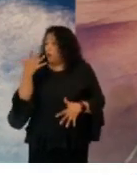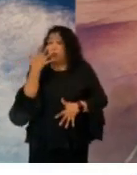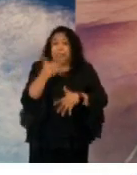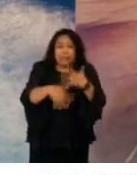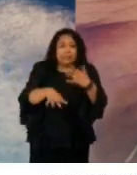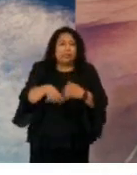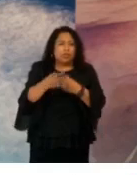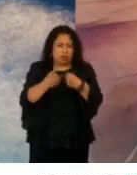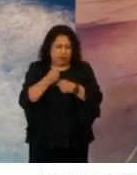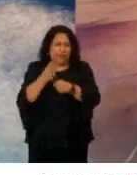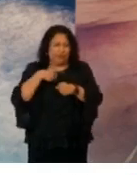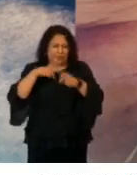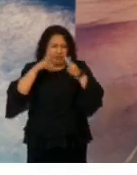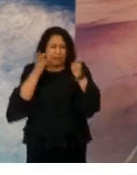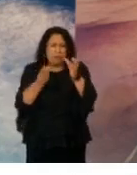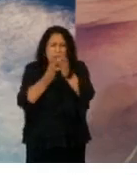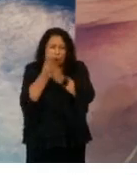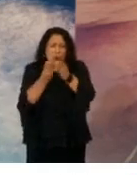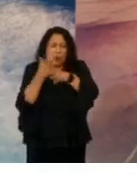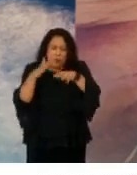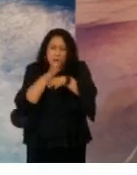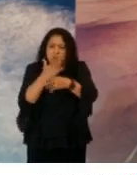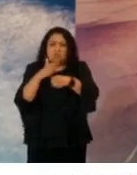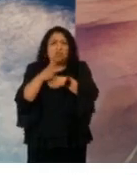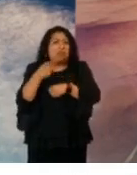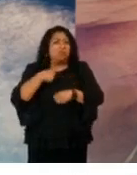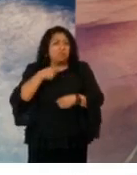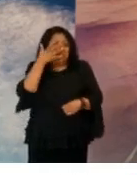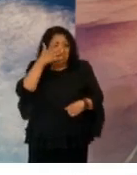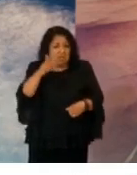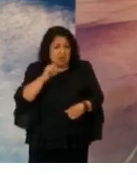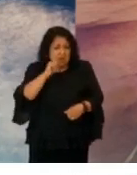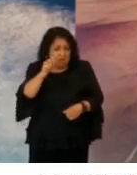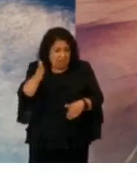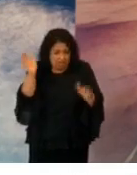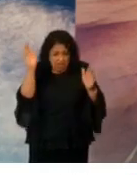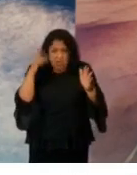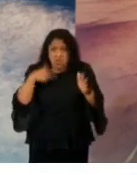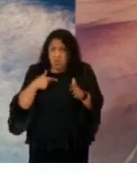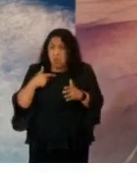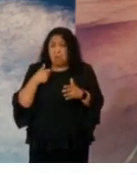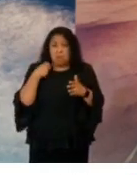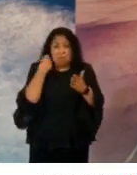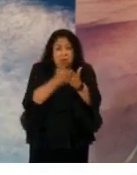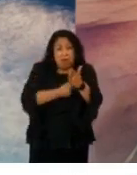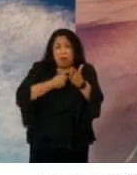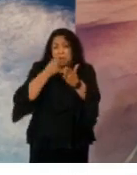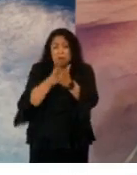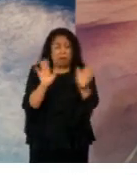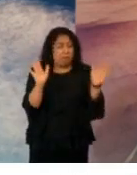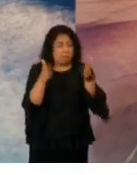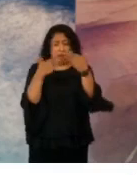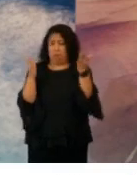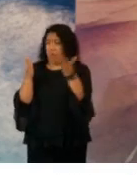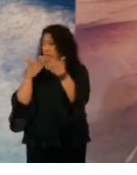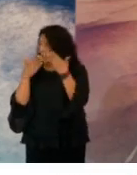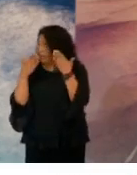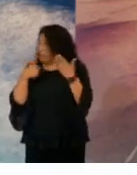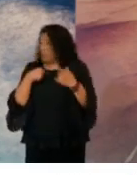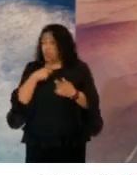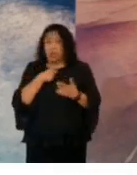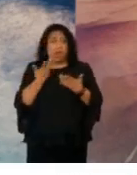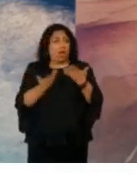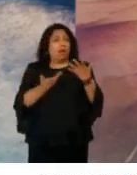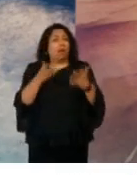14, cuando estaba con temas de innovación social, nadie me tomó en serio. Estuve, todas las puertas se me cerraron y tuve que avanzar sola. Tuve